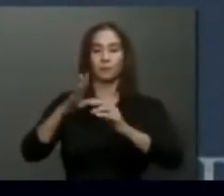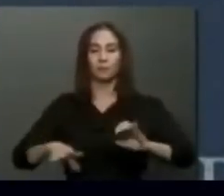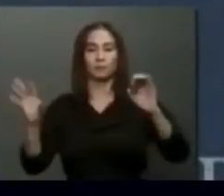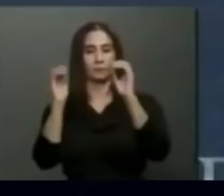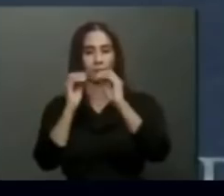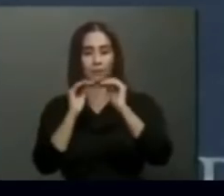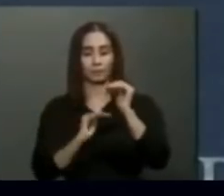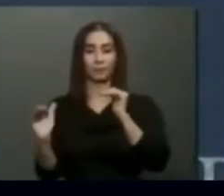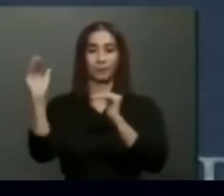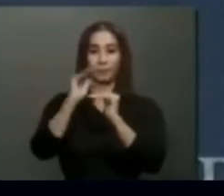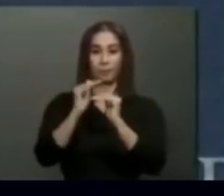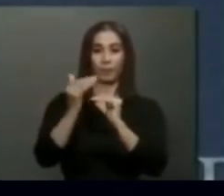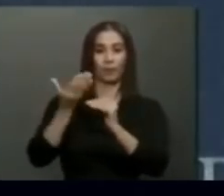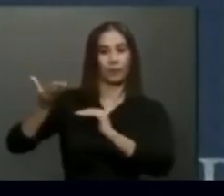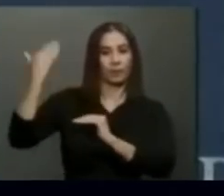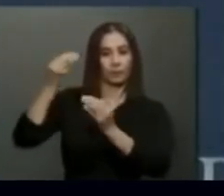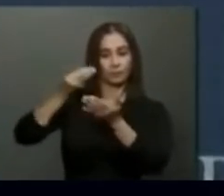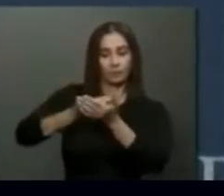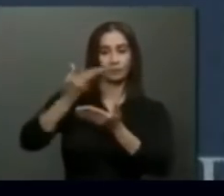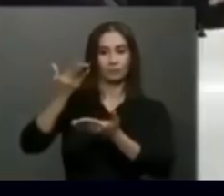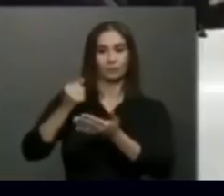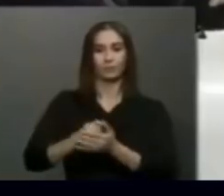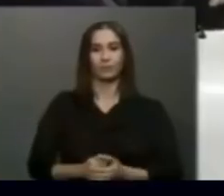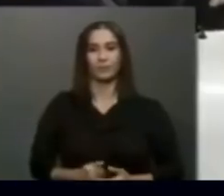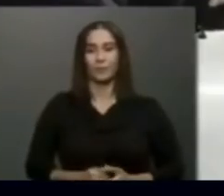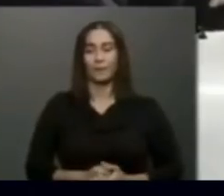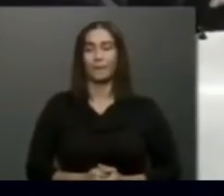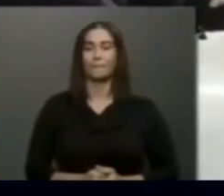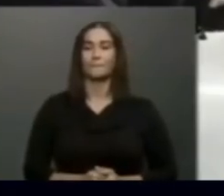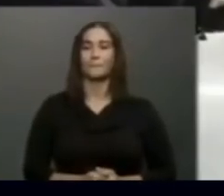la cantidad de dinero que existía anteriormente.